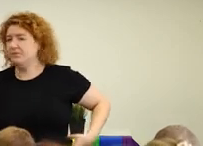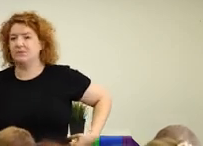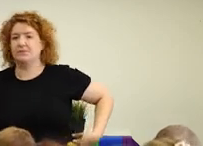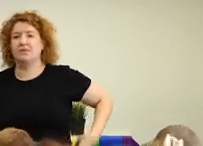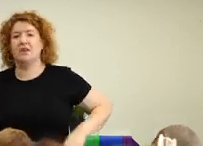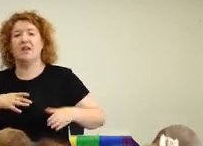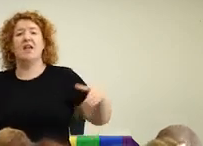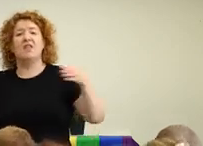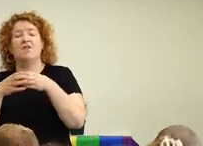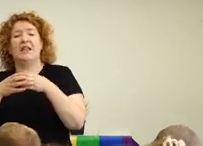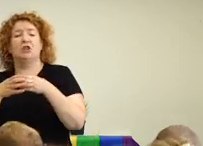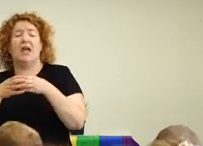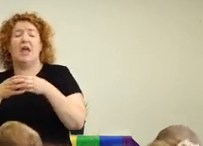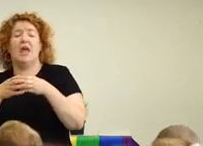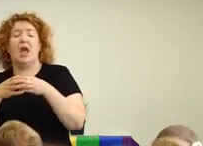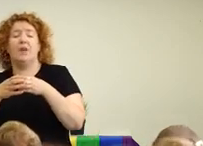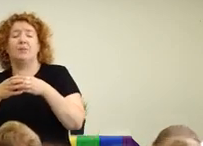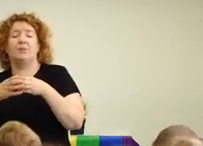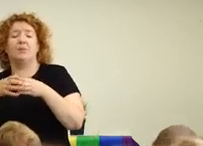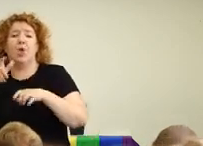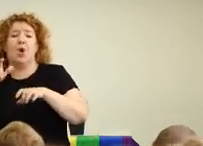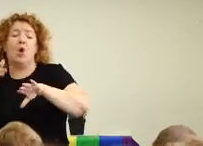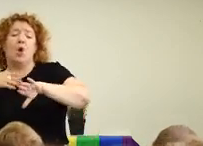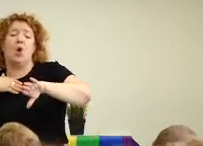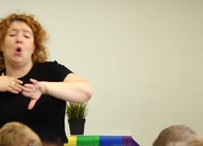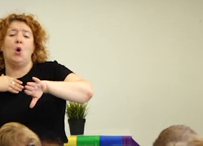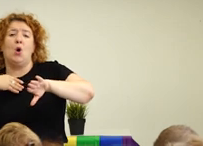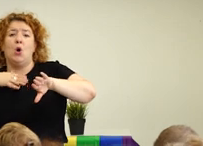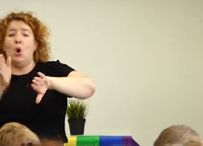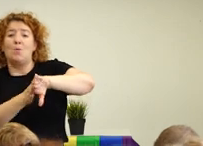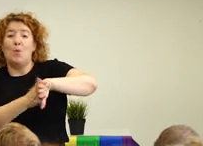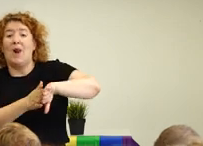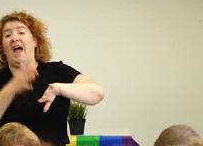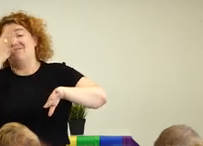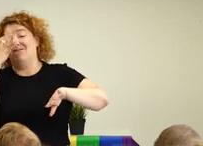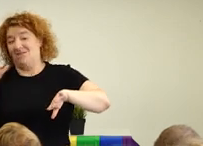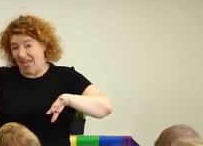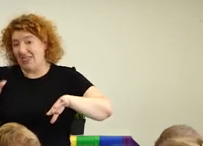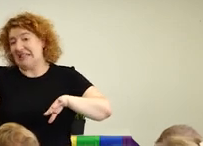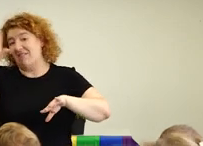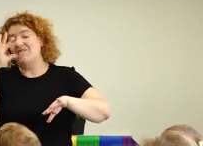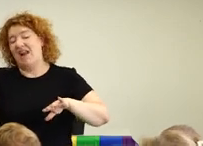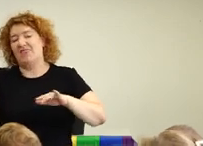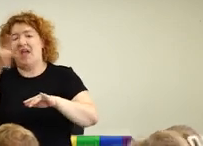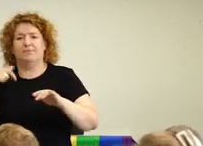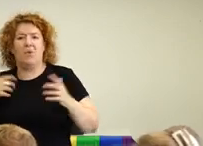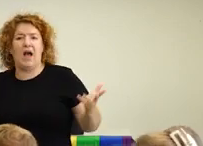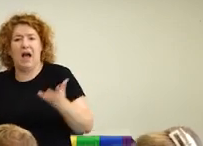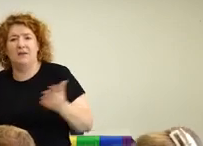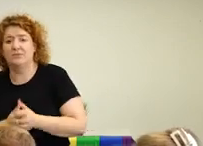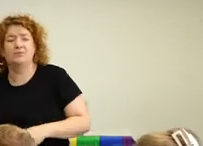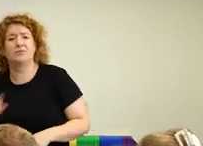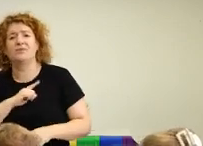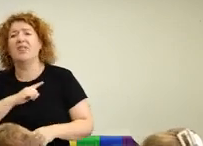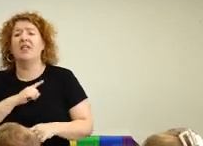nuevo Frente Popular francés en esta primera vuelta de las elecciones legislativas en Francia. A las extremas derechas se les para